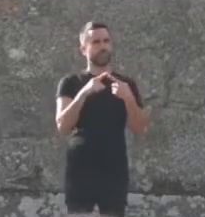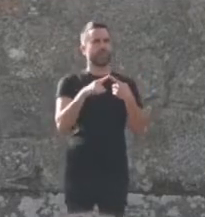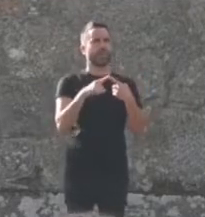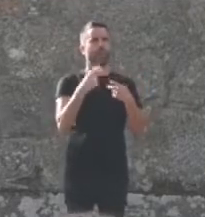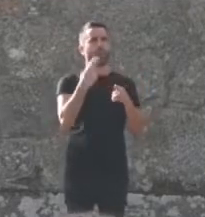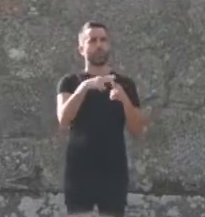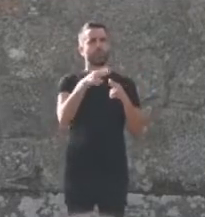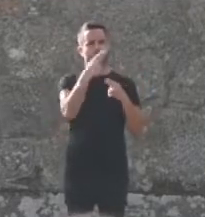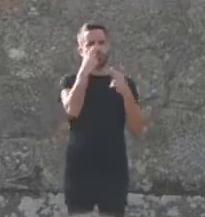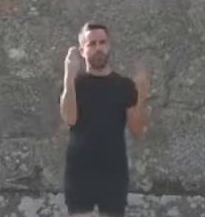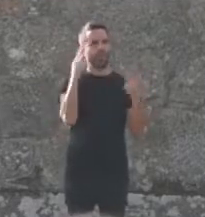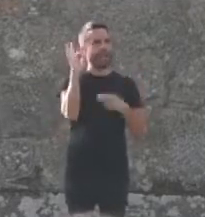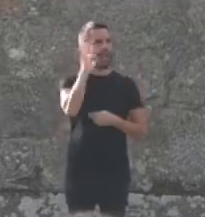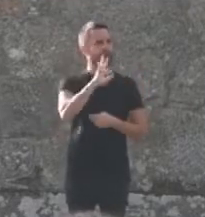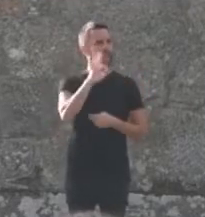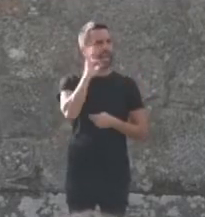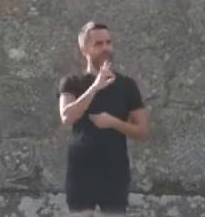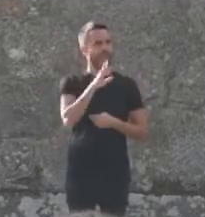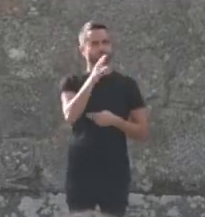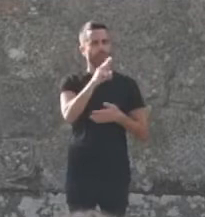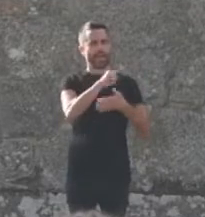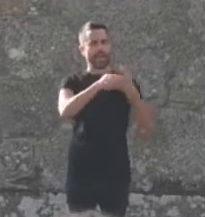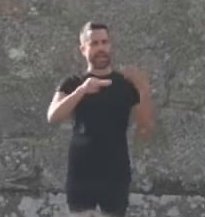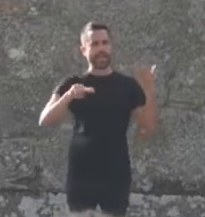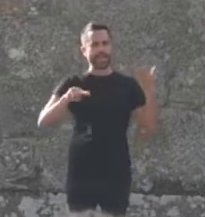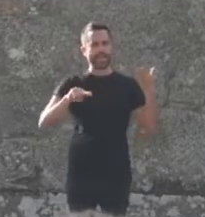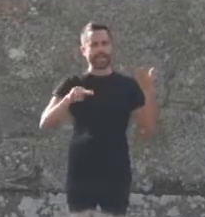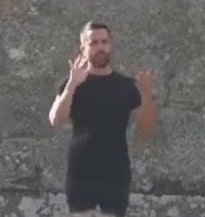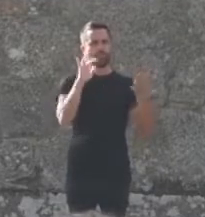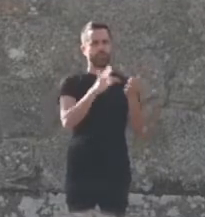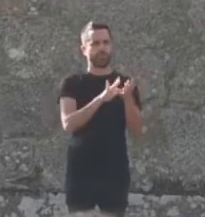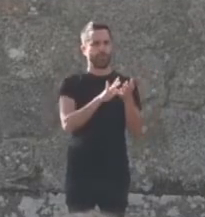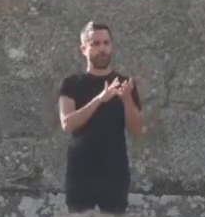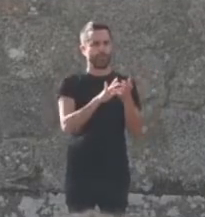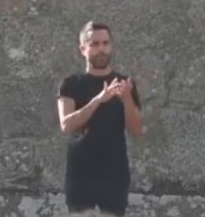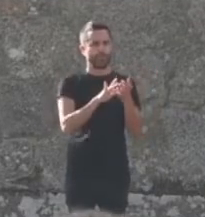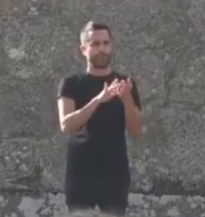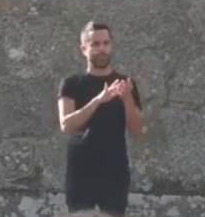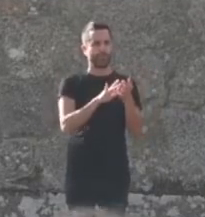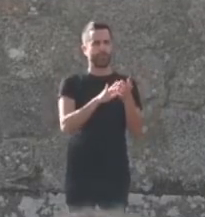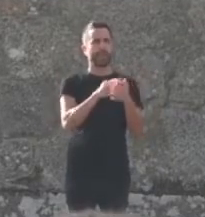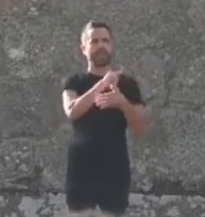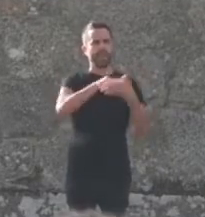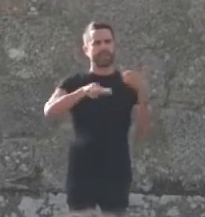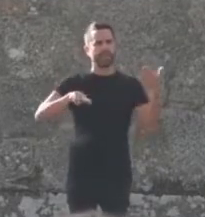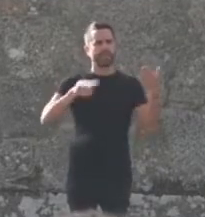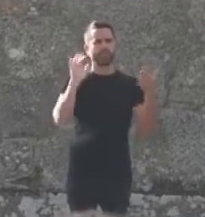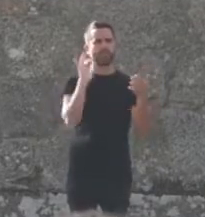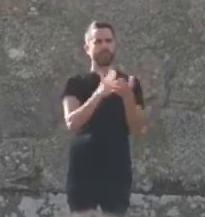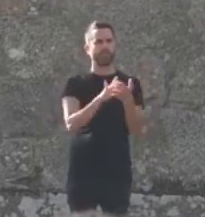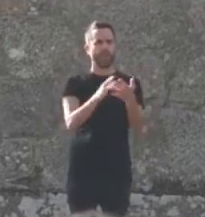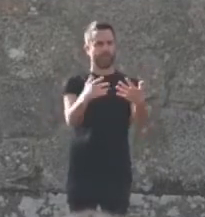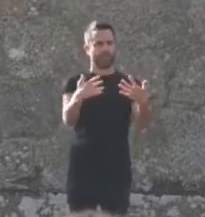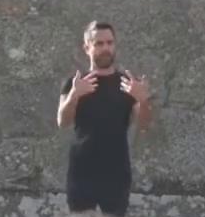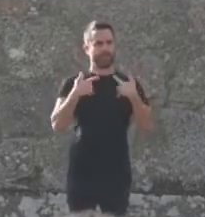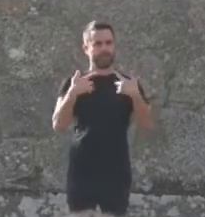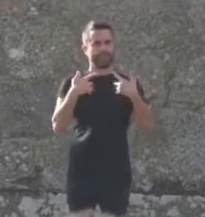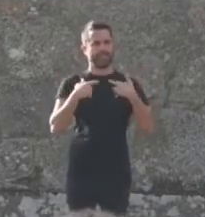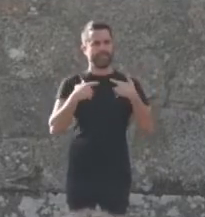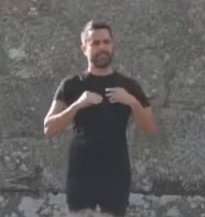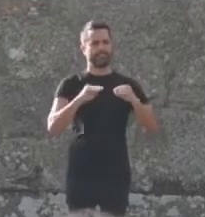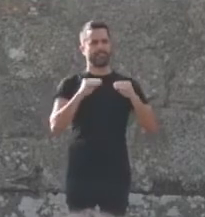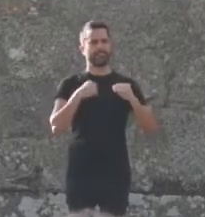galega, porque Galiza foi, digamos, o suxeito, Galiza foi víctima tamén principal desa